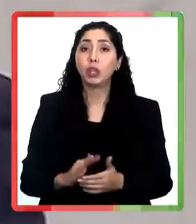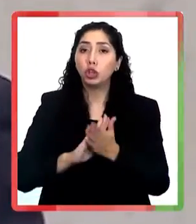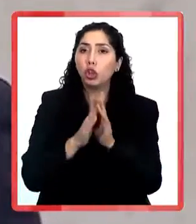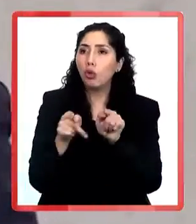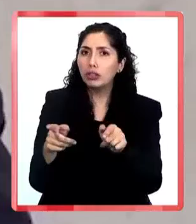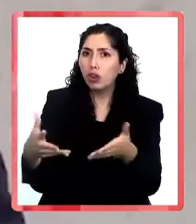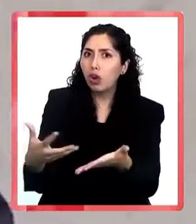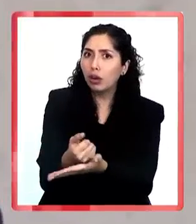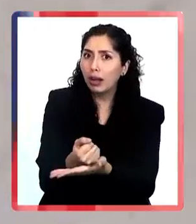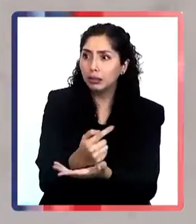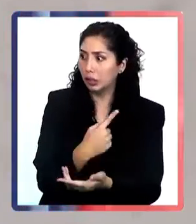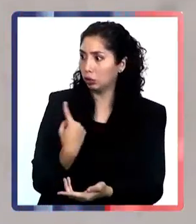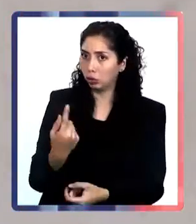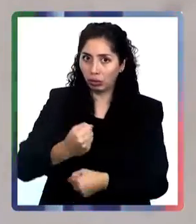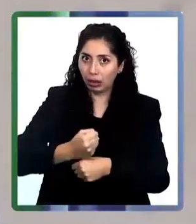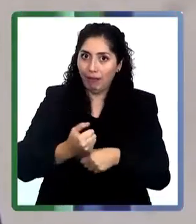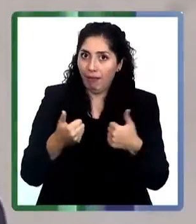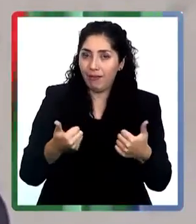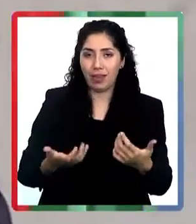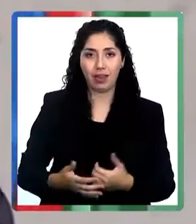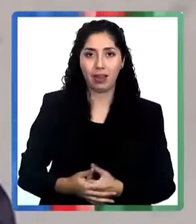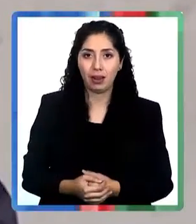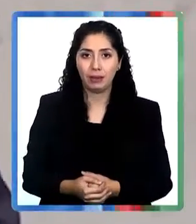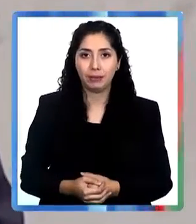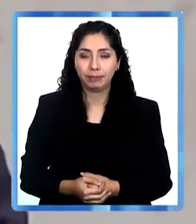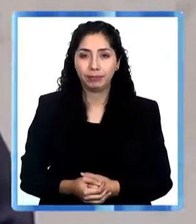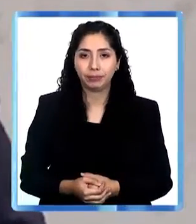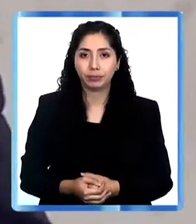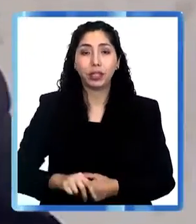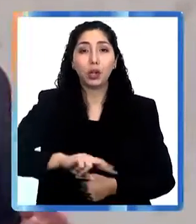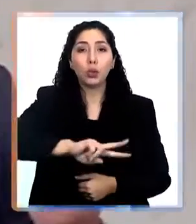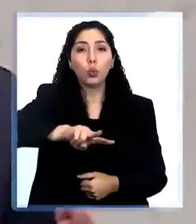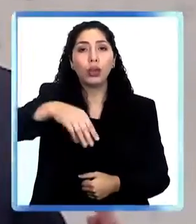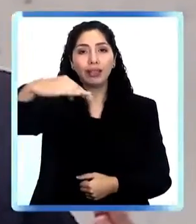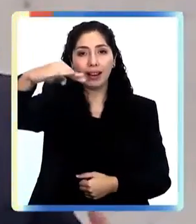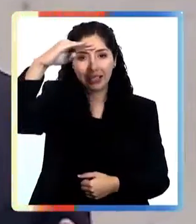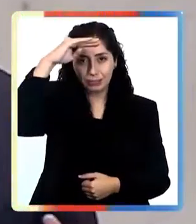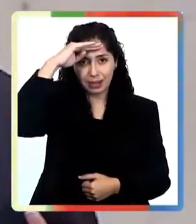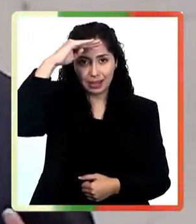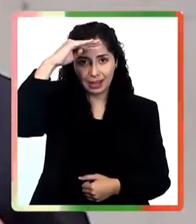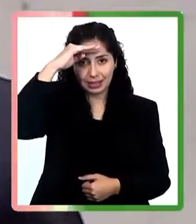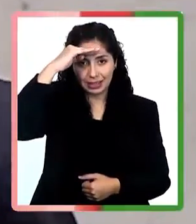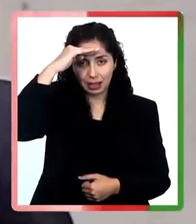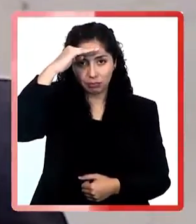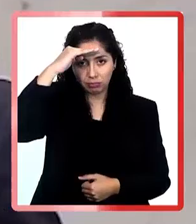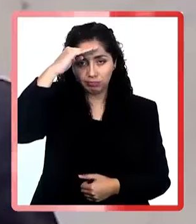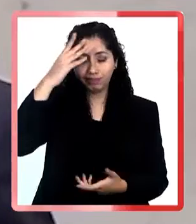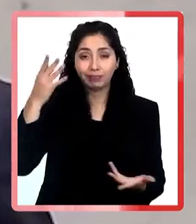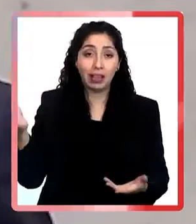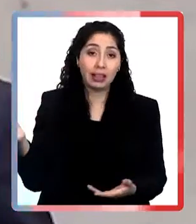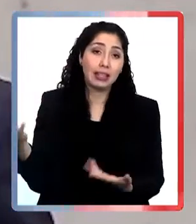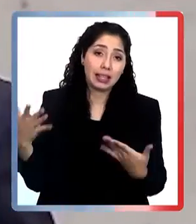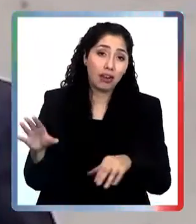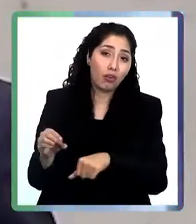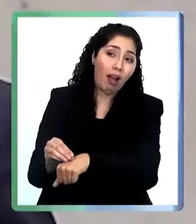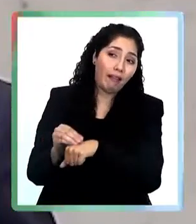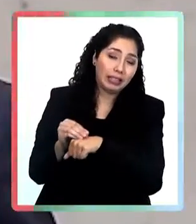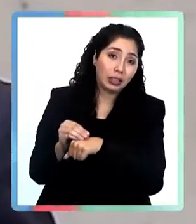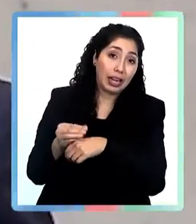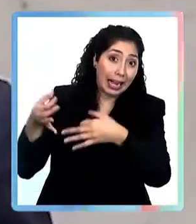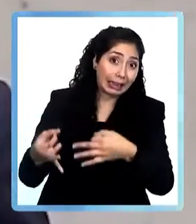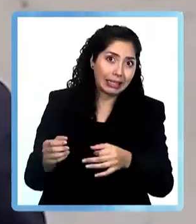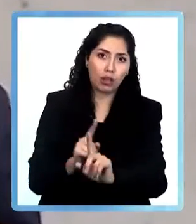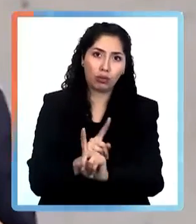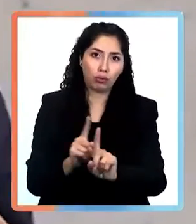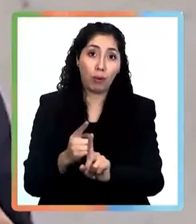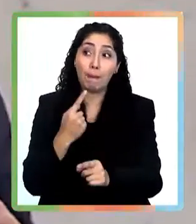va a ser posible si es que lo hacemos bien lo que nuestra experiencia nos dice que no está garantizado si